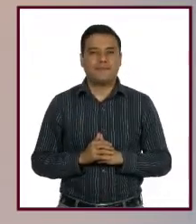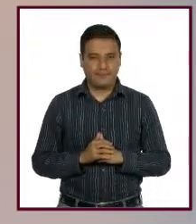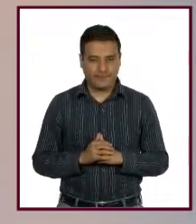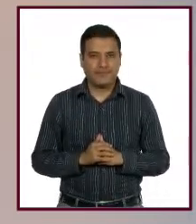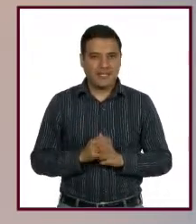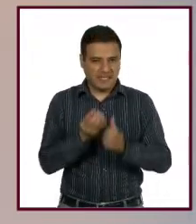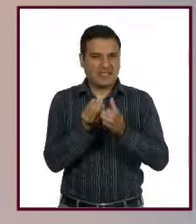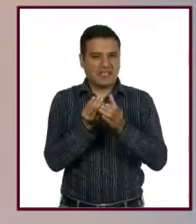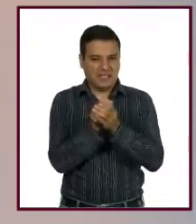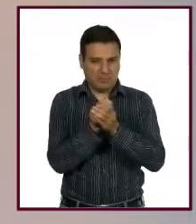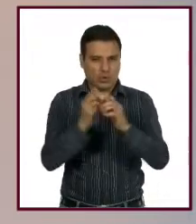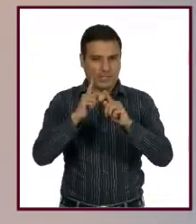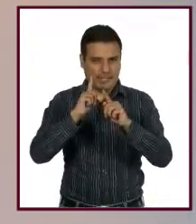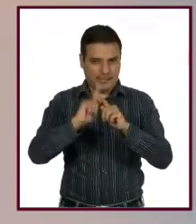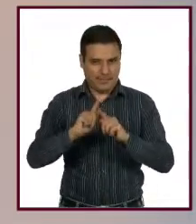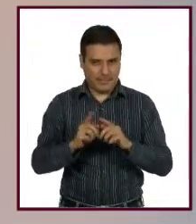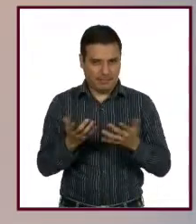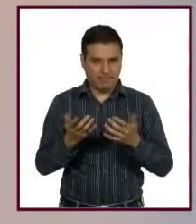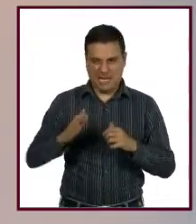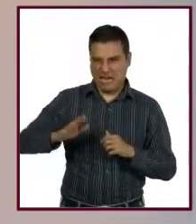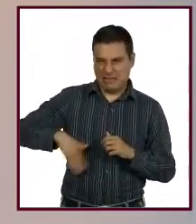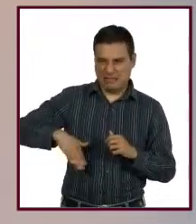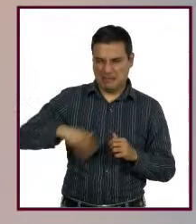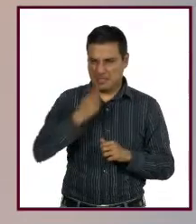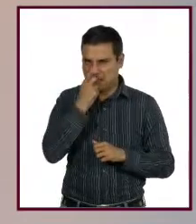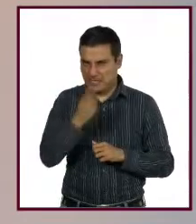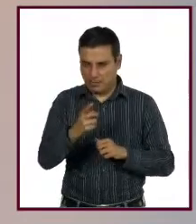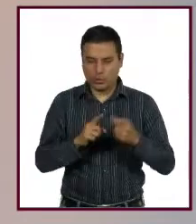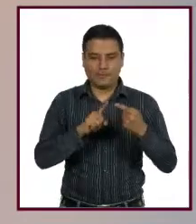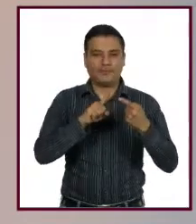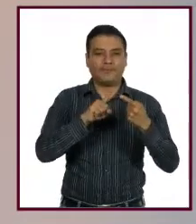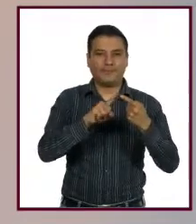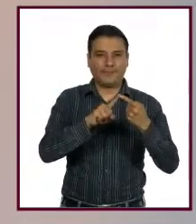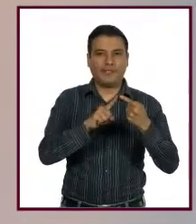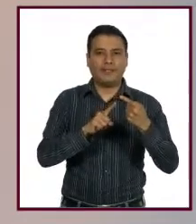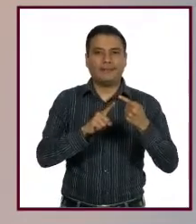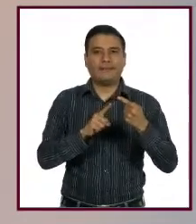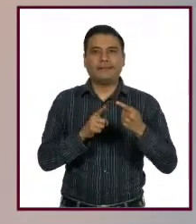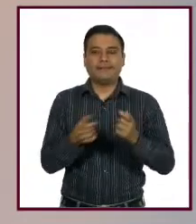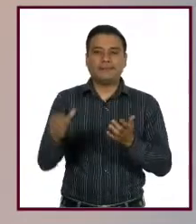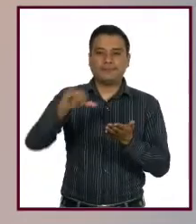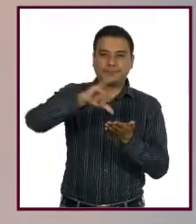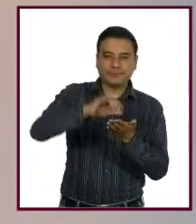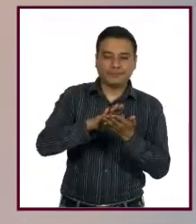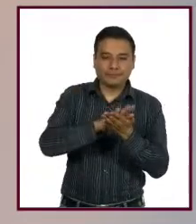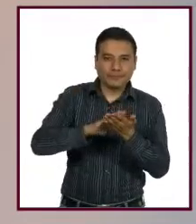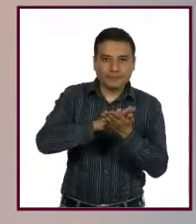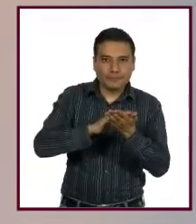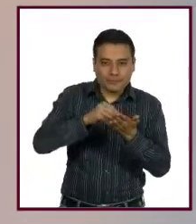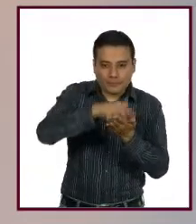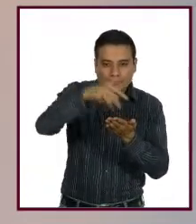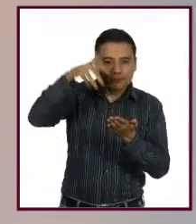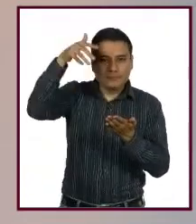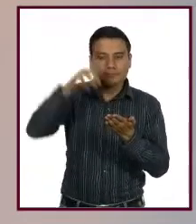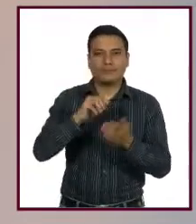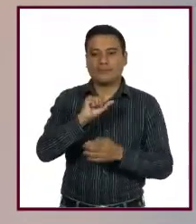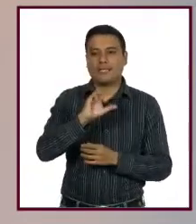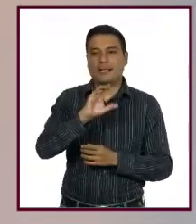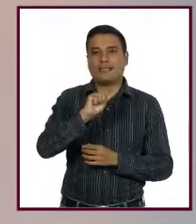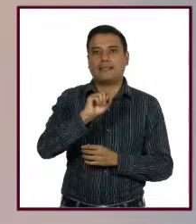Algunos tipos de inhalables son, como le habíamos dicho, los disolventes volátiles, que pueden ser el que llaman